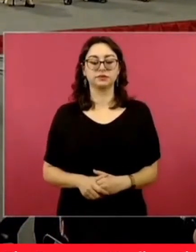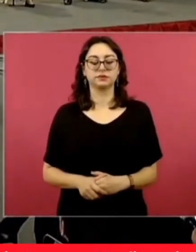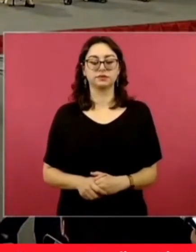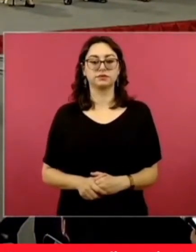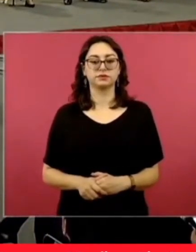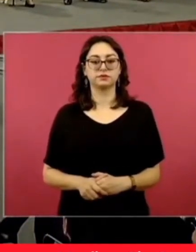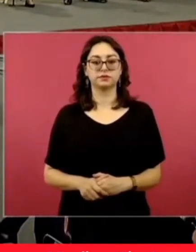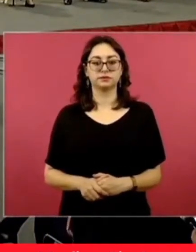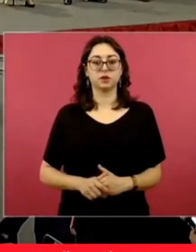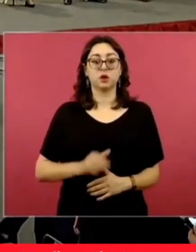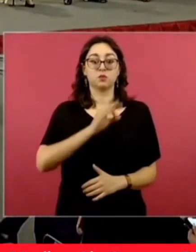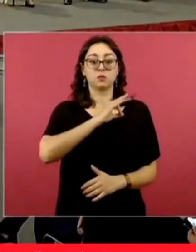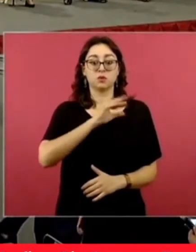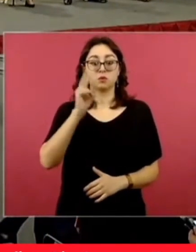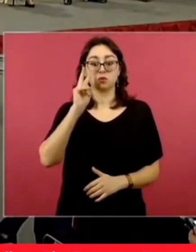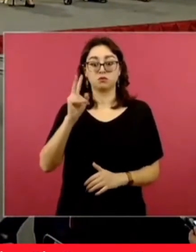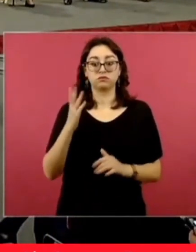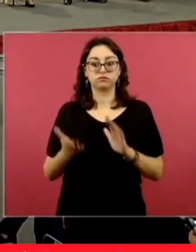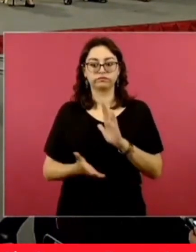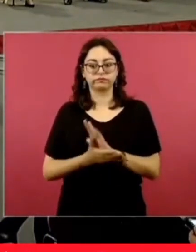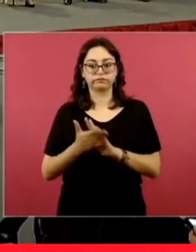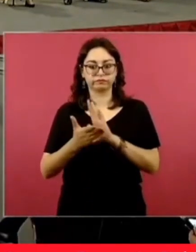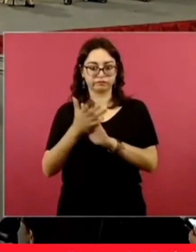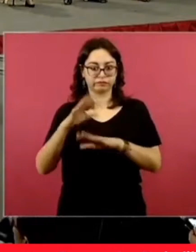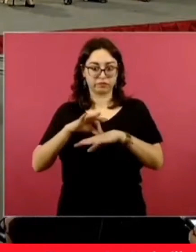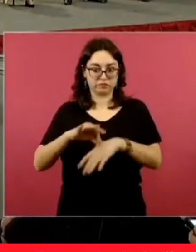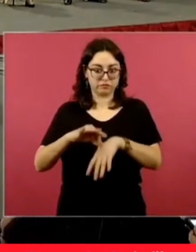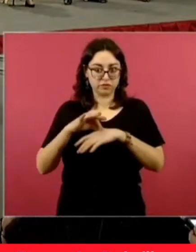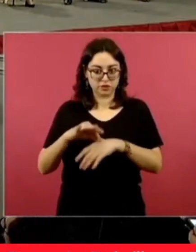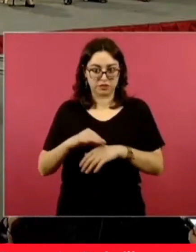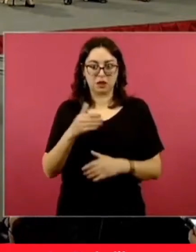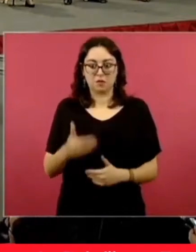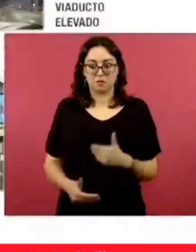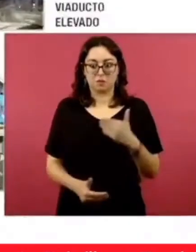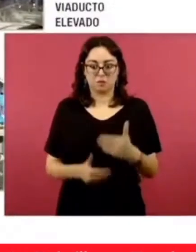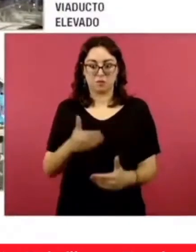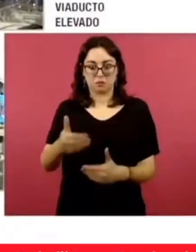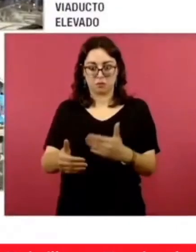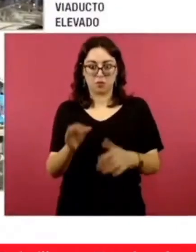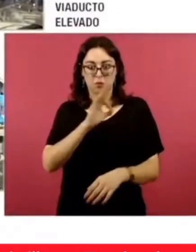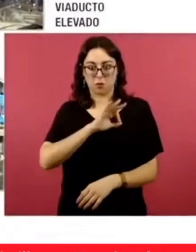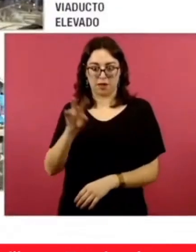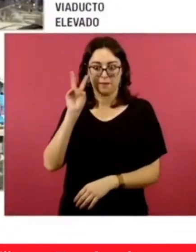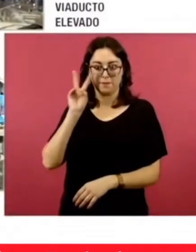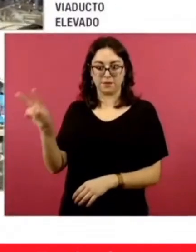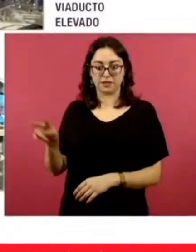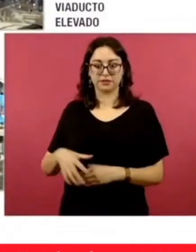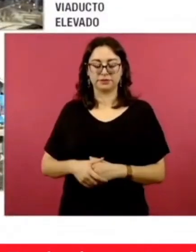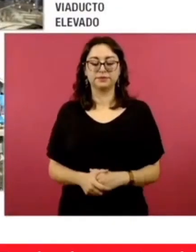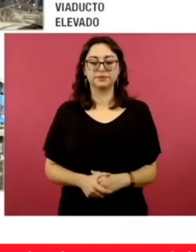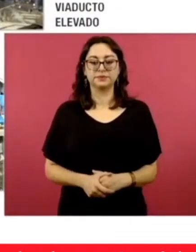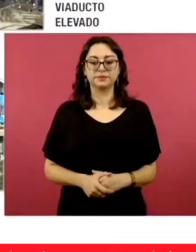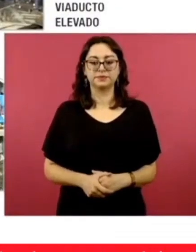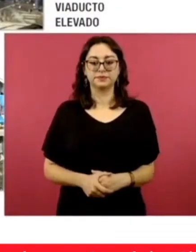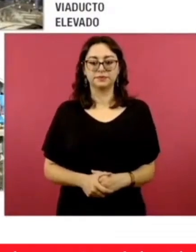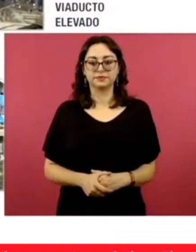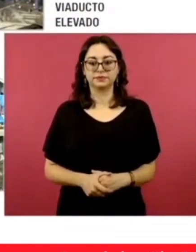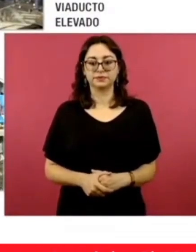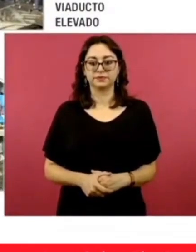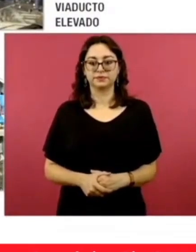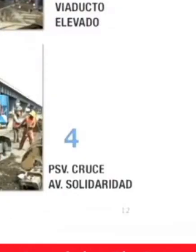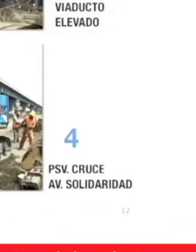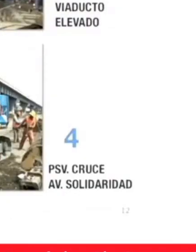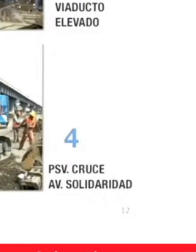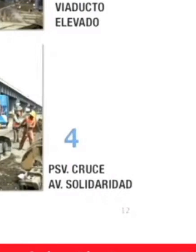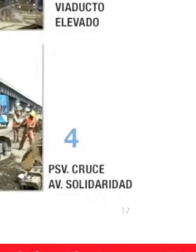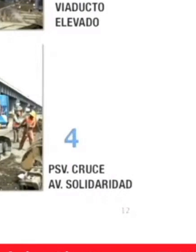vemos algunos avances de obra, ahí vemos algunos ejemplos de lo que es la terminal de Santa Marta, cómo va. Esta es una de las obras más complejas porque